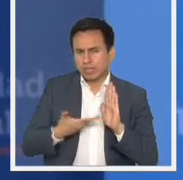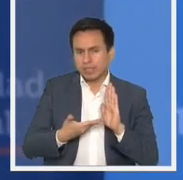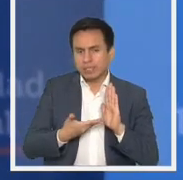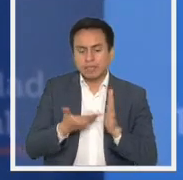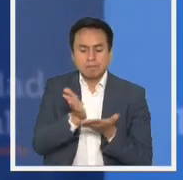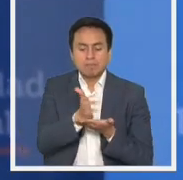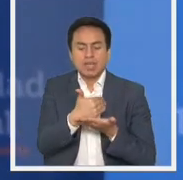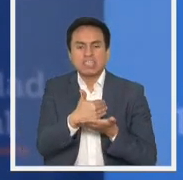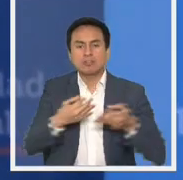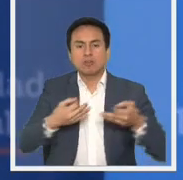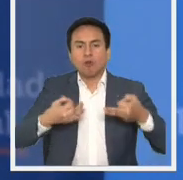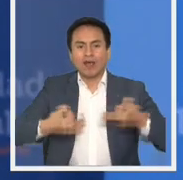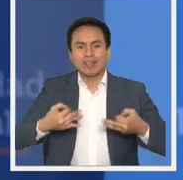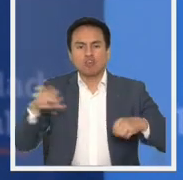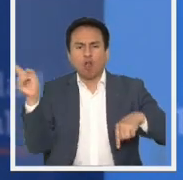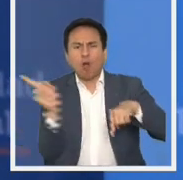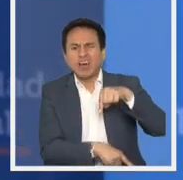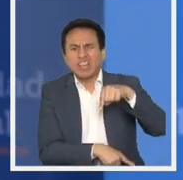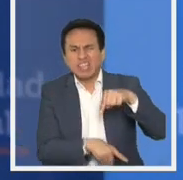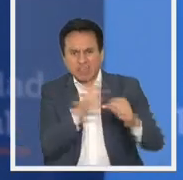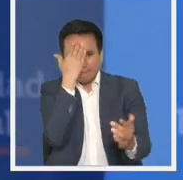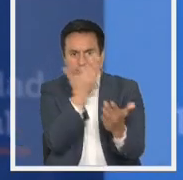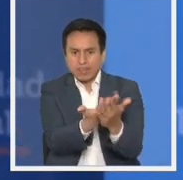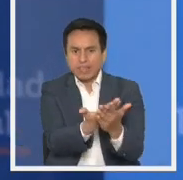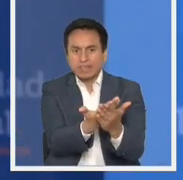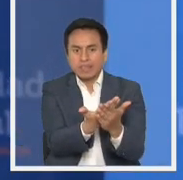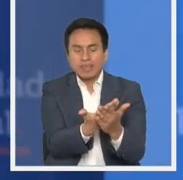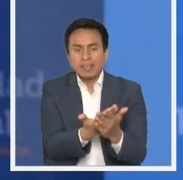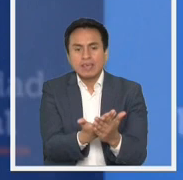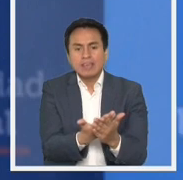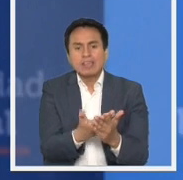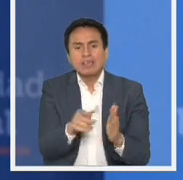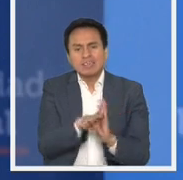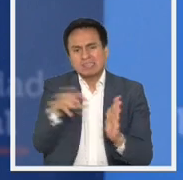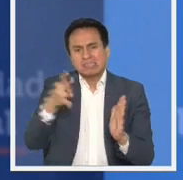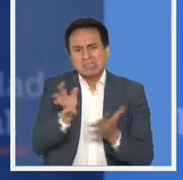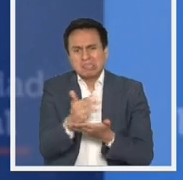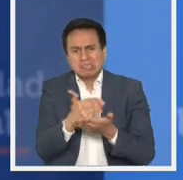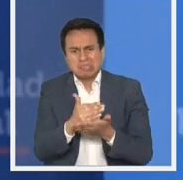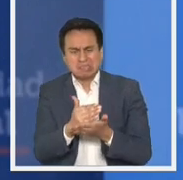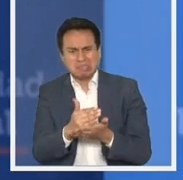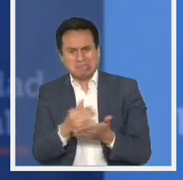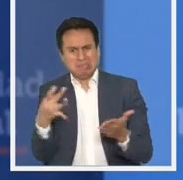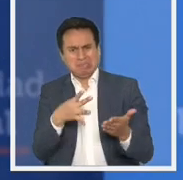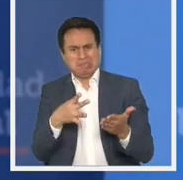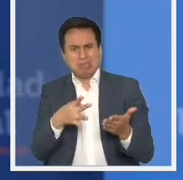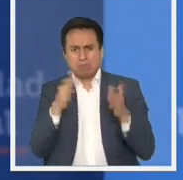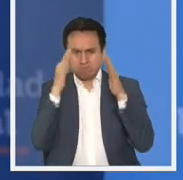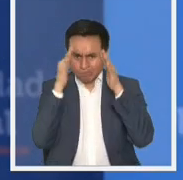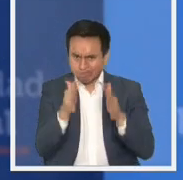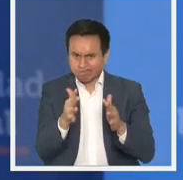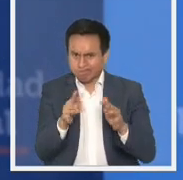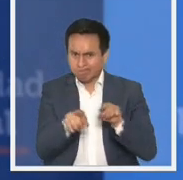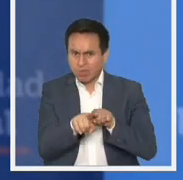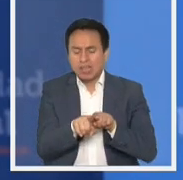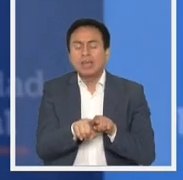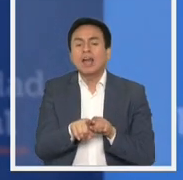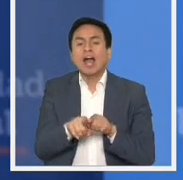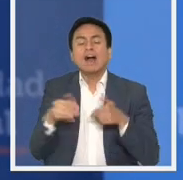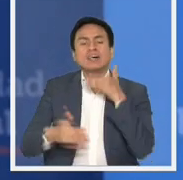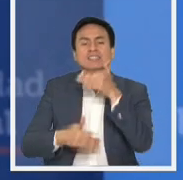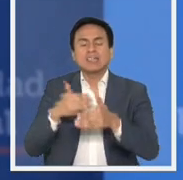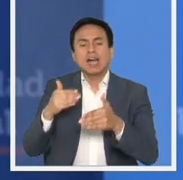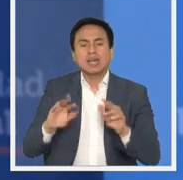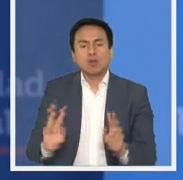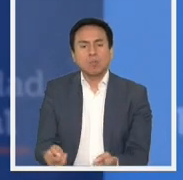con planes concretos para combatir de frente El crimen organizado y en recuperar